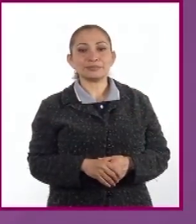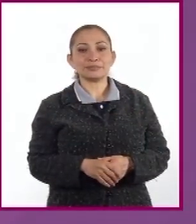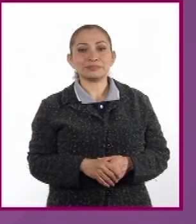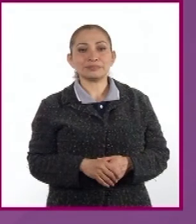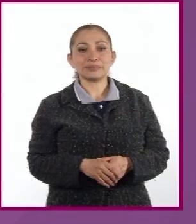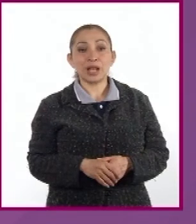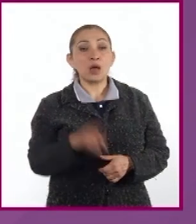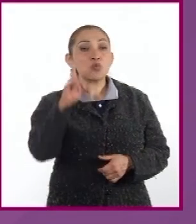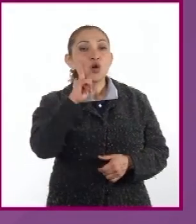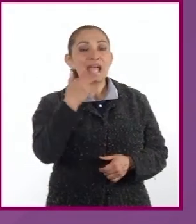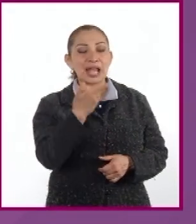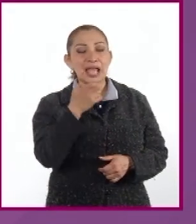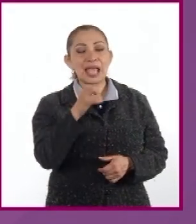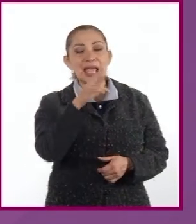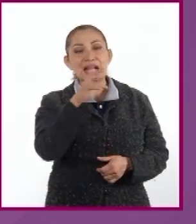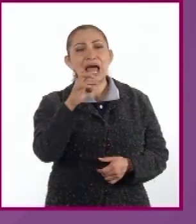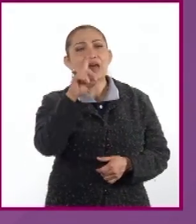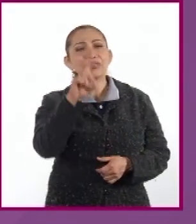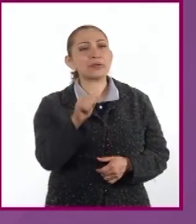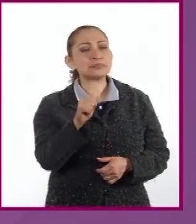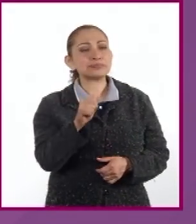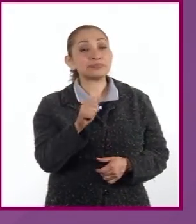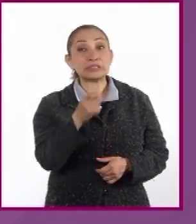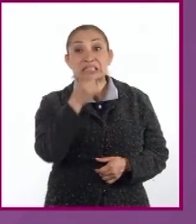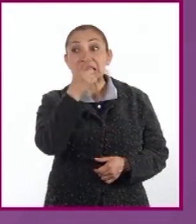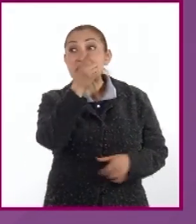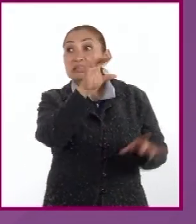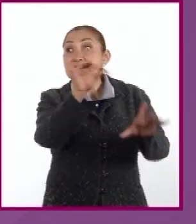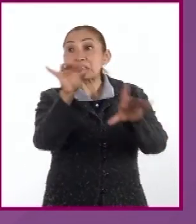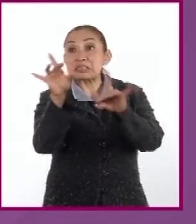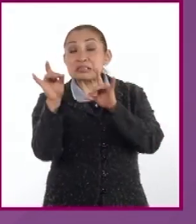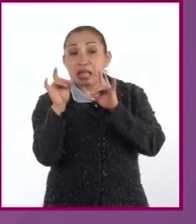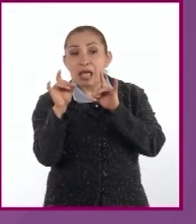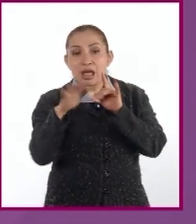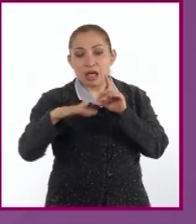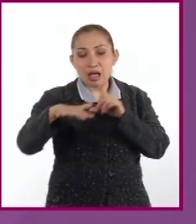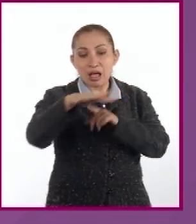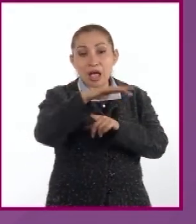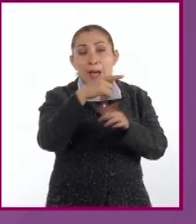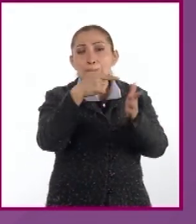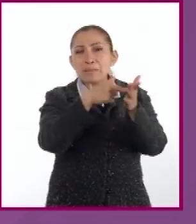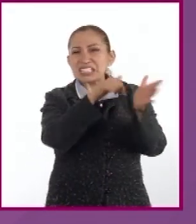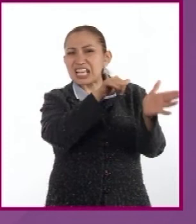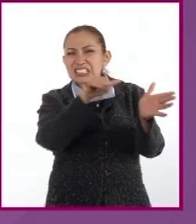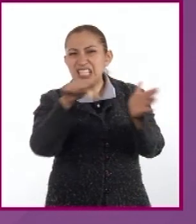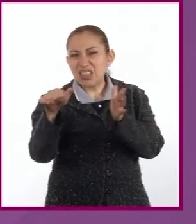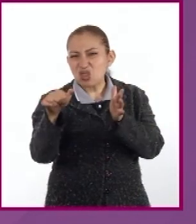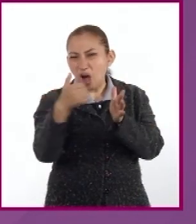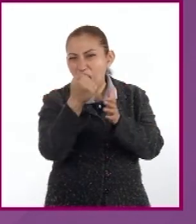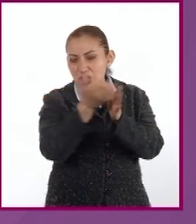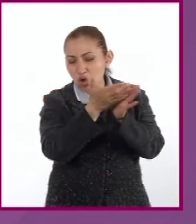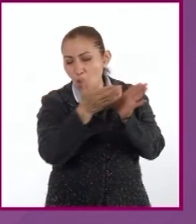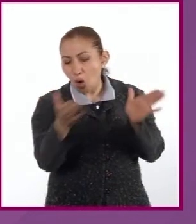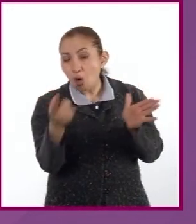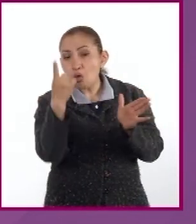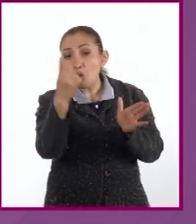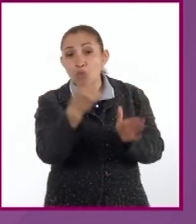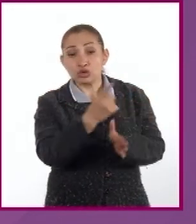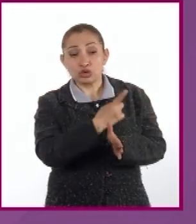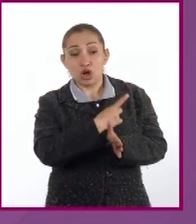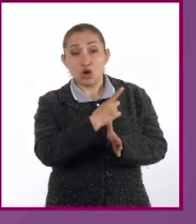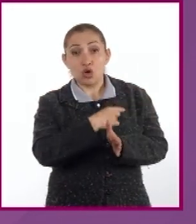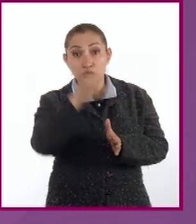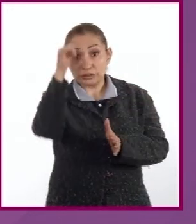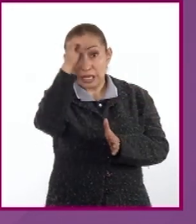La mujer errada. Se dice que alrededor del año 1600, un solitario